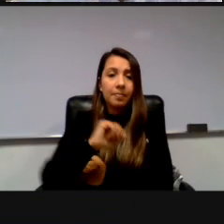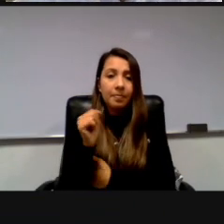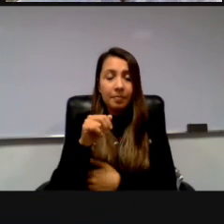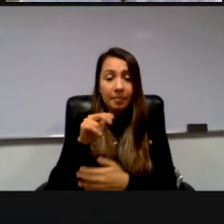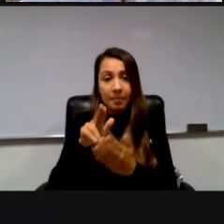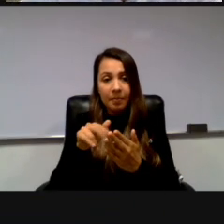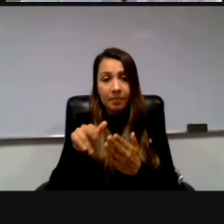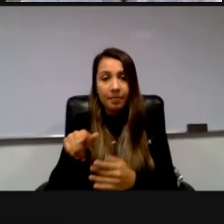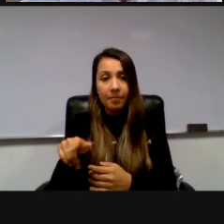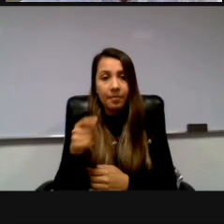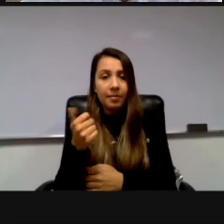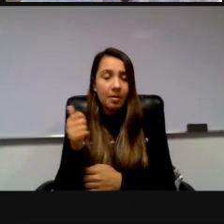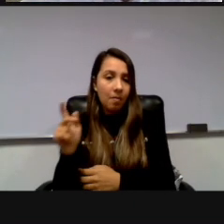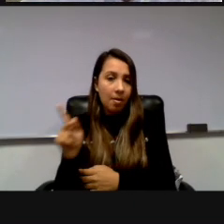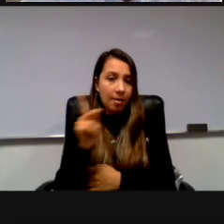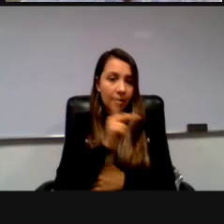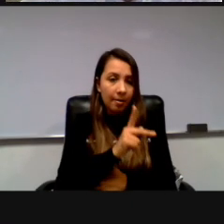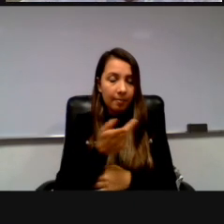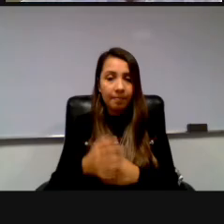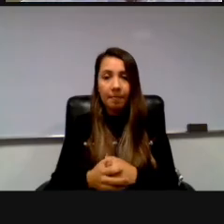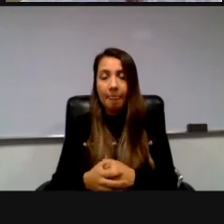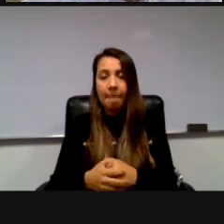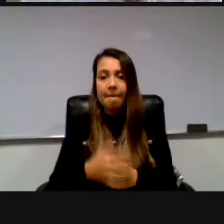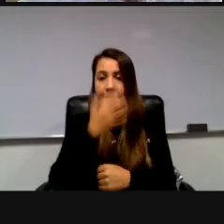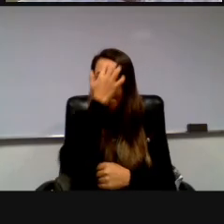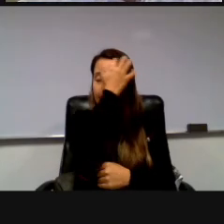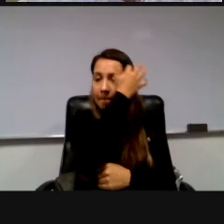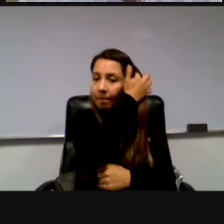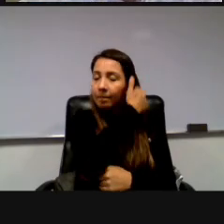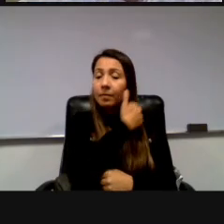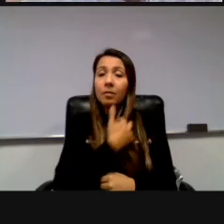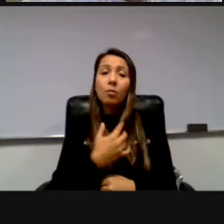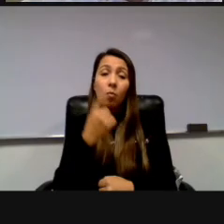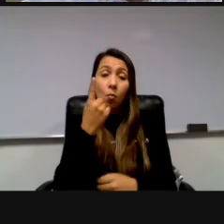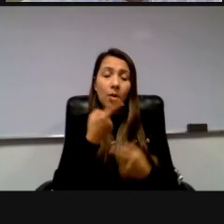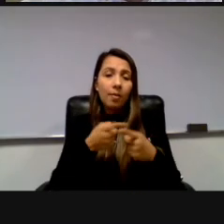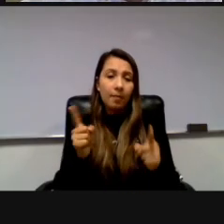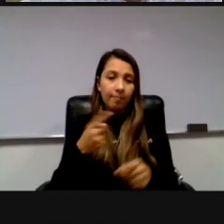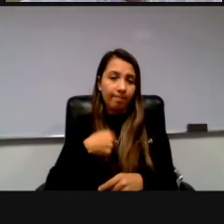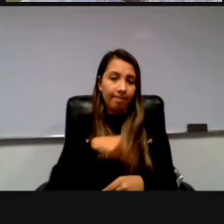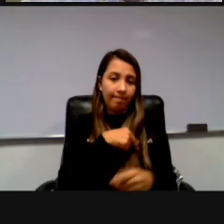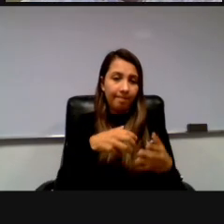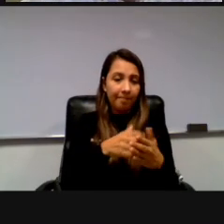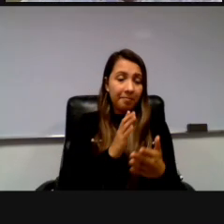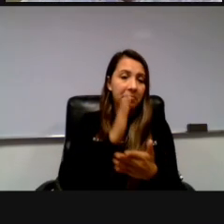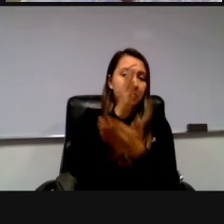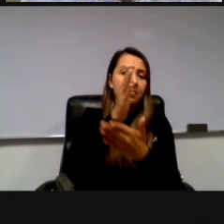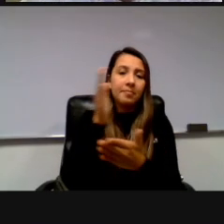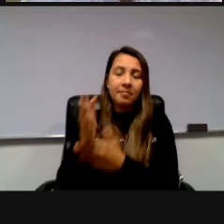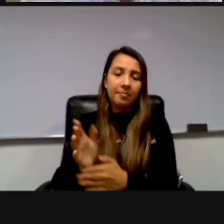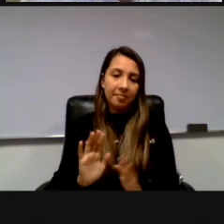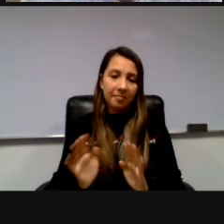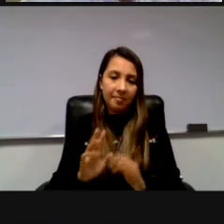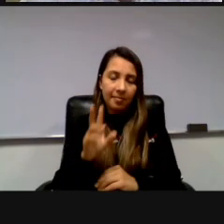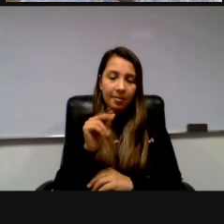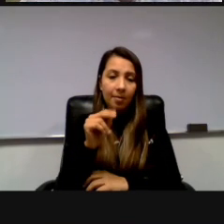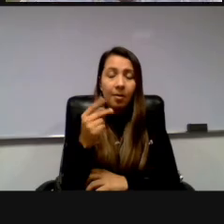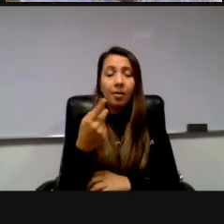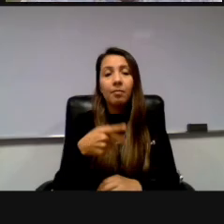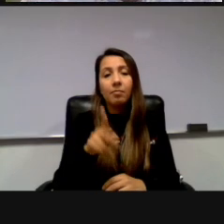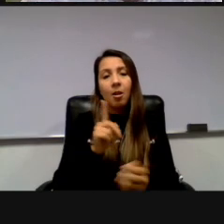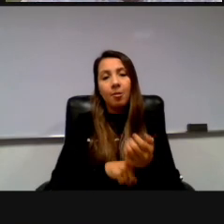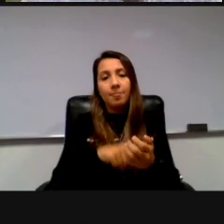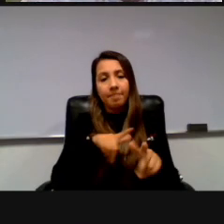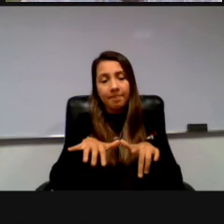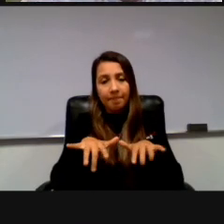hacen cosas parecidas, ¿no? La única diferencia, pues, es que aquí no nos vamos a esos lugares fantásticos, ¿no? Sino que lo hacemos desde